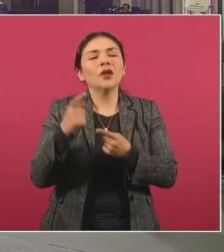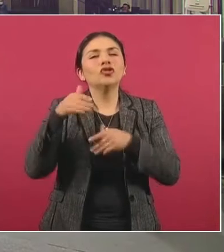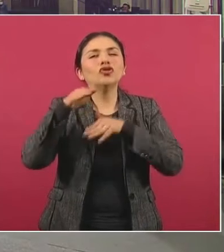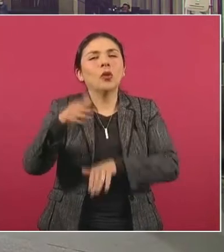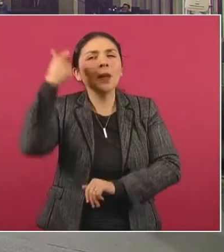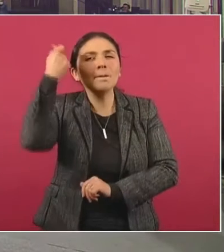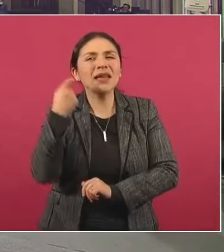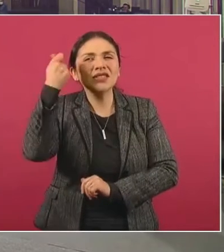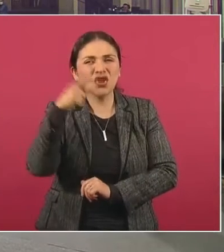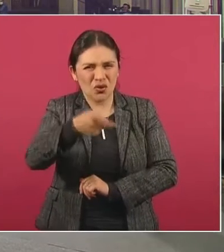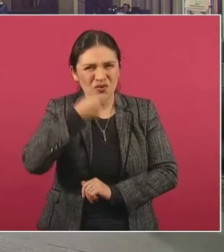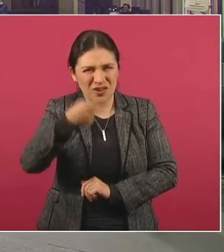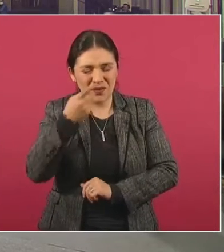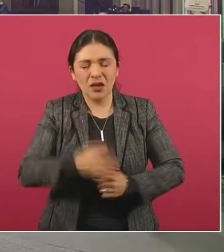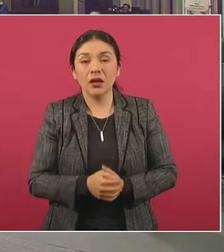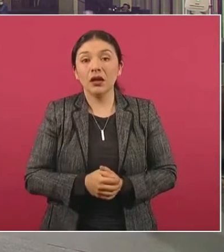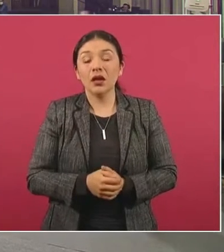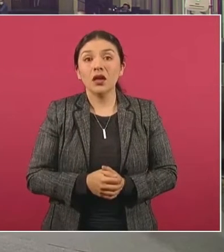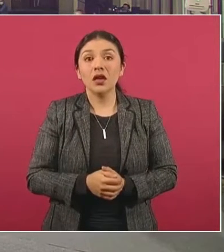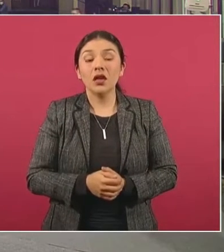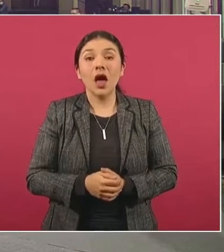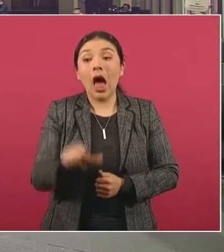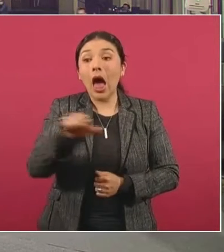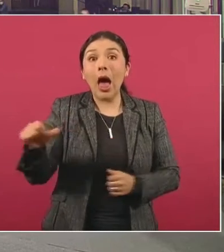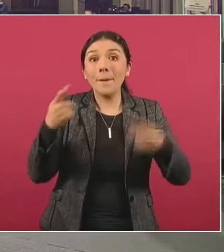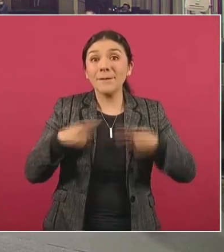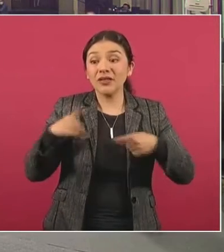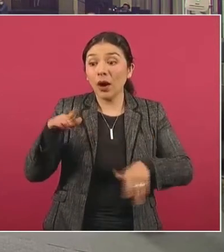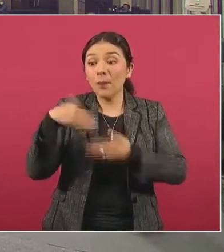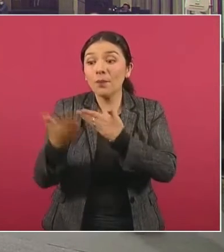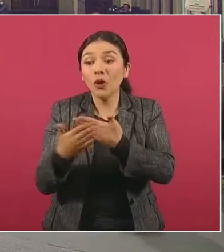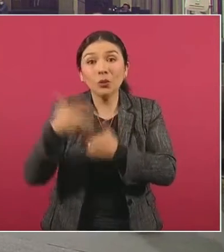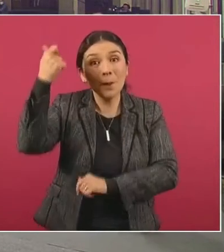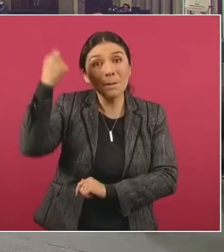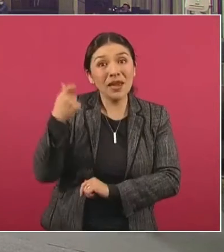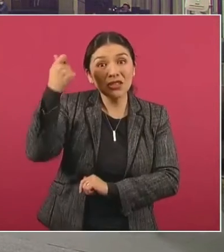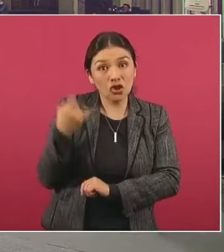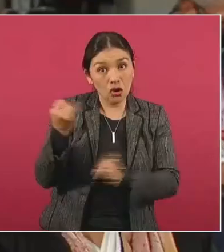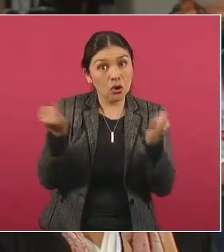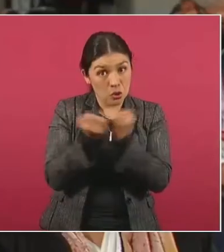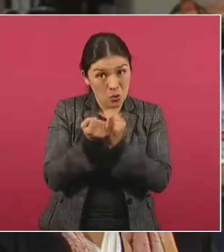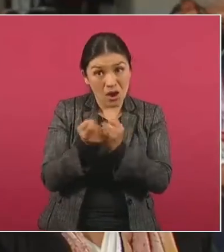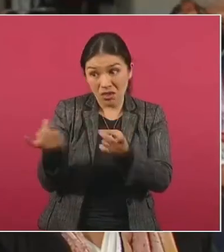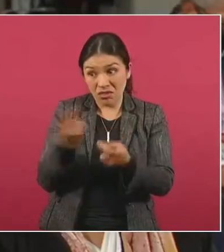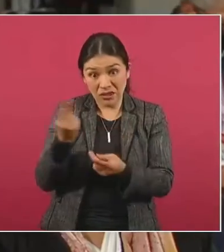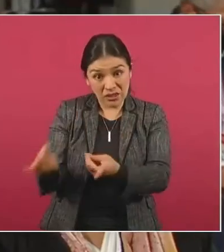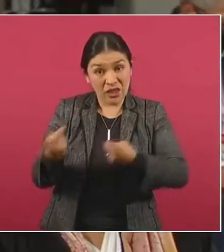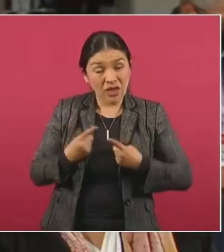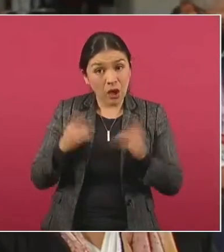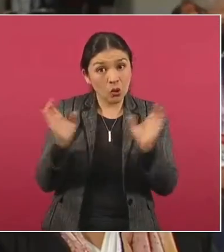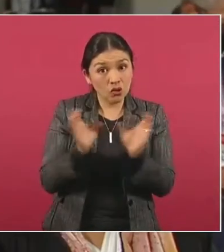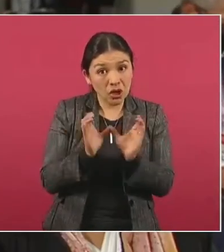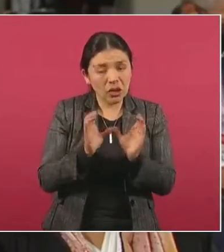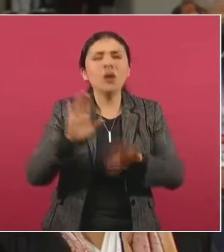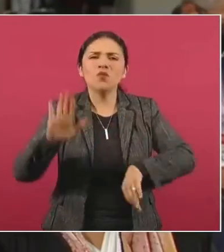usted mencionó. ¿Se están pidiendo a las personas que se van a pensionar esa constancia? Porque en algunos papeles